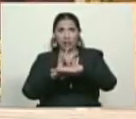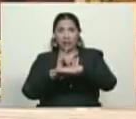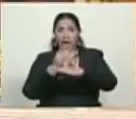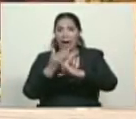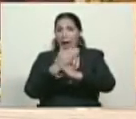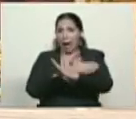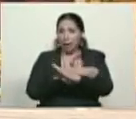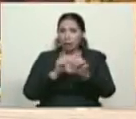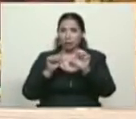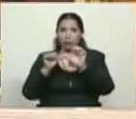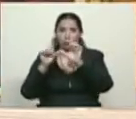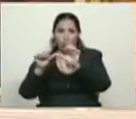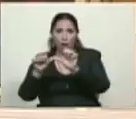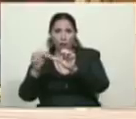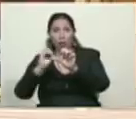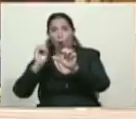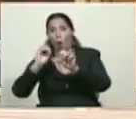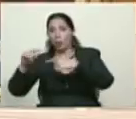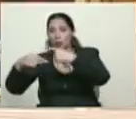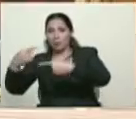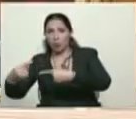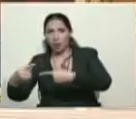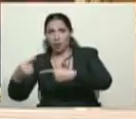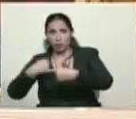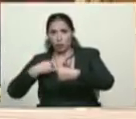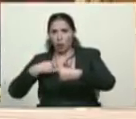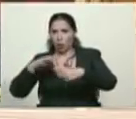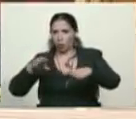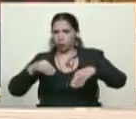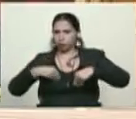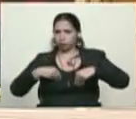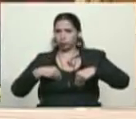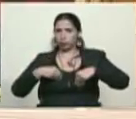después, yo tome posesión ya,